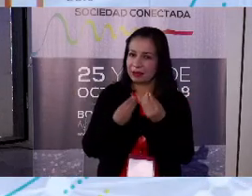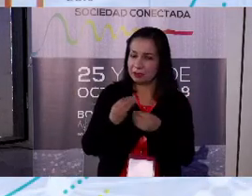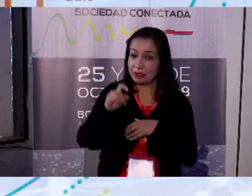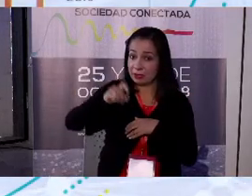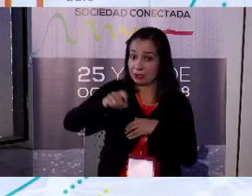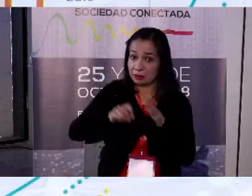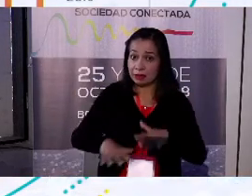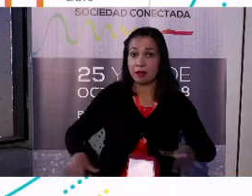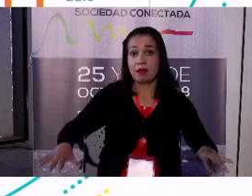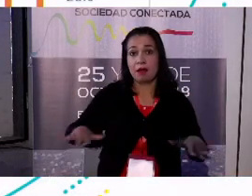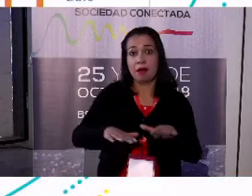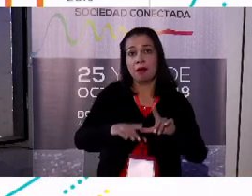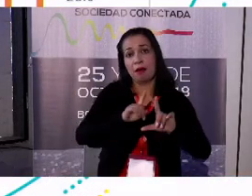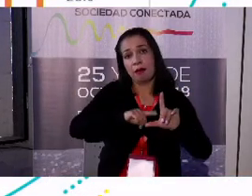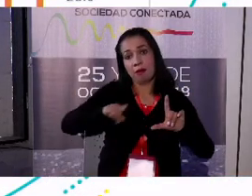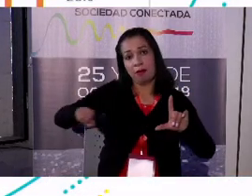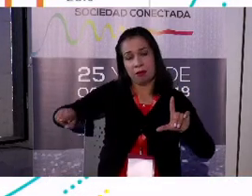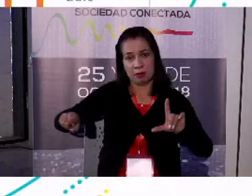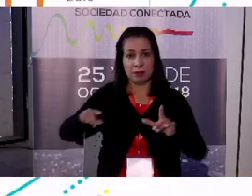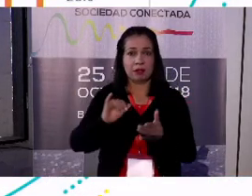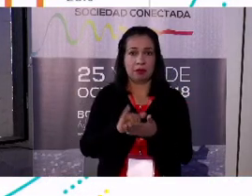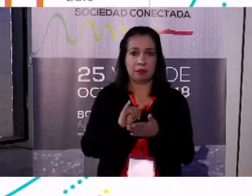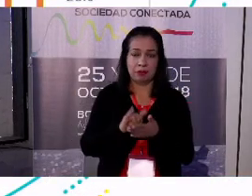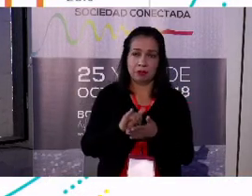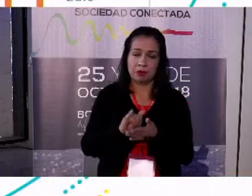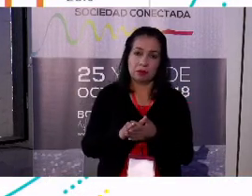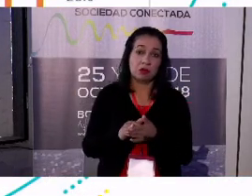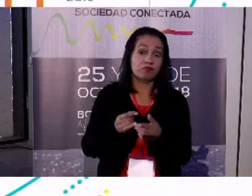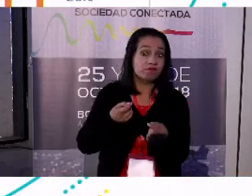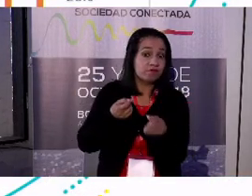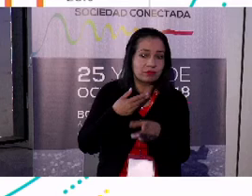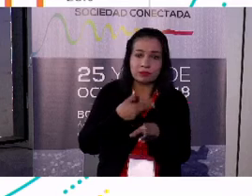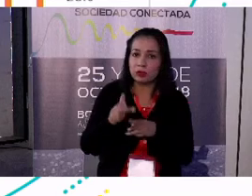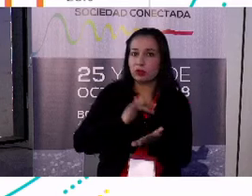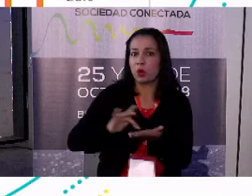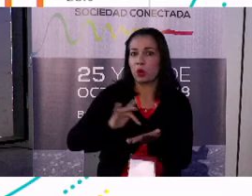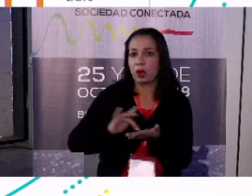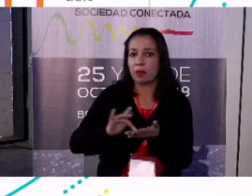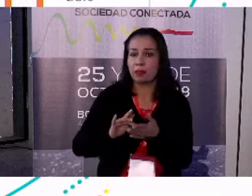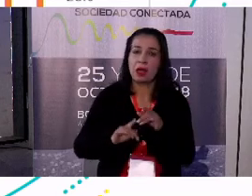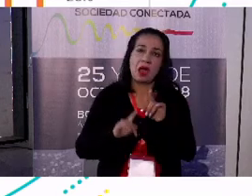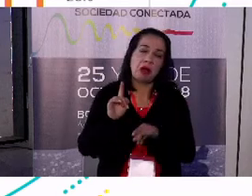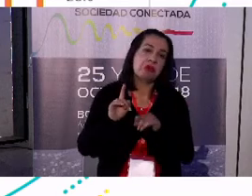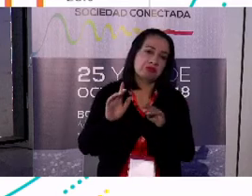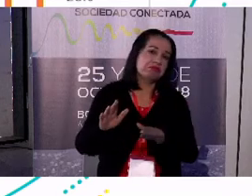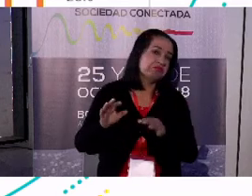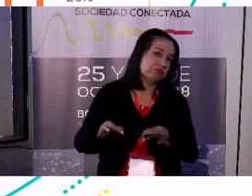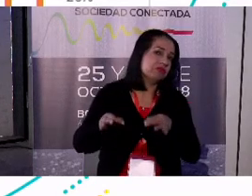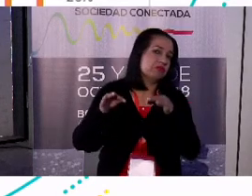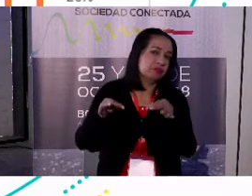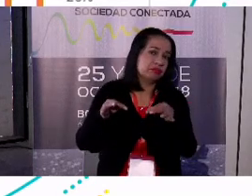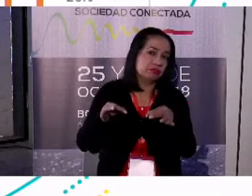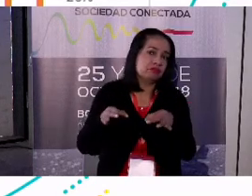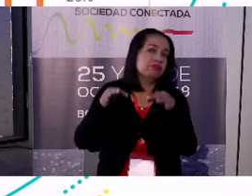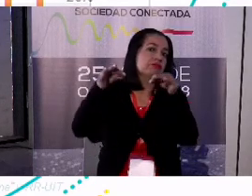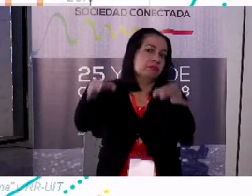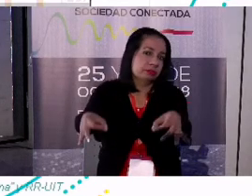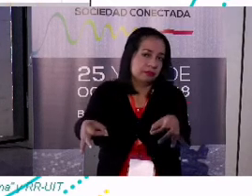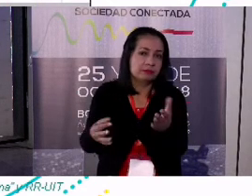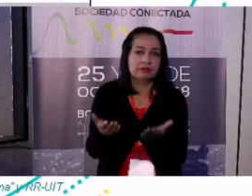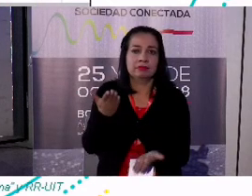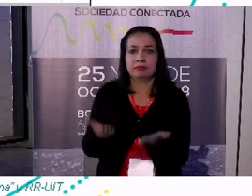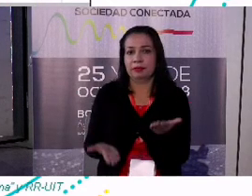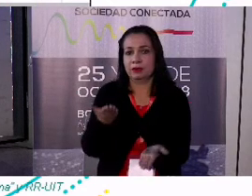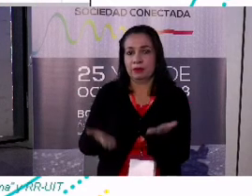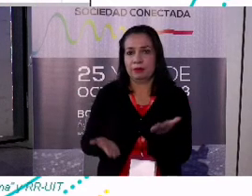espectro en los de inmediat simo plazo y los los que pueden ser un poquito este de mediano igual de de de corto plazo para eso pues